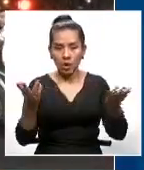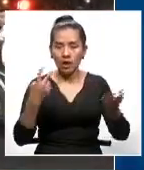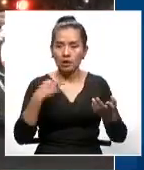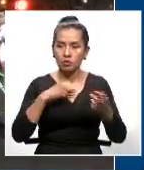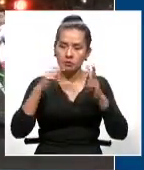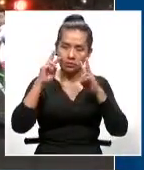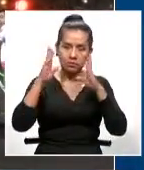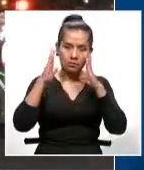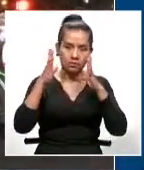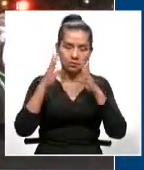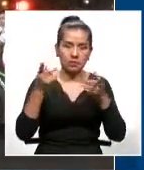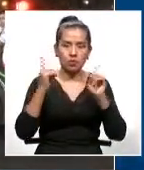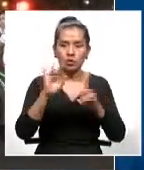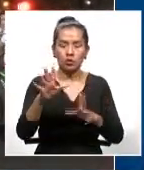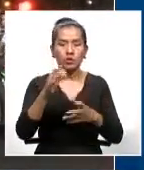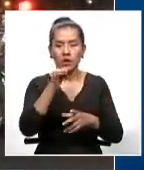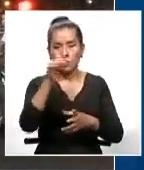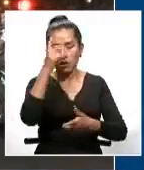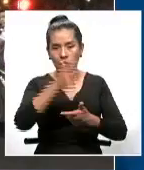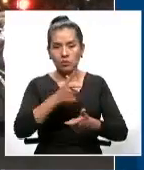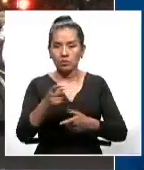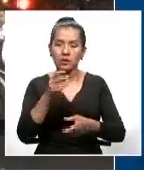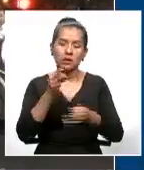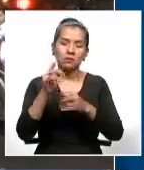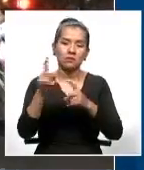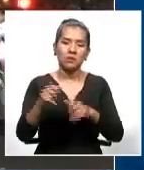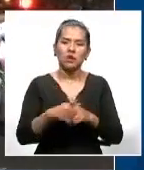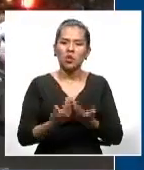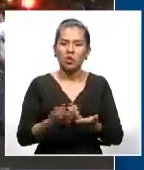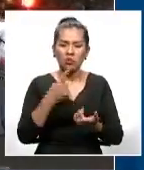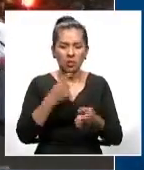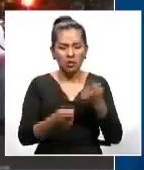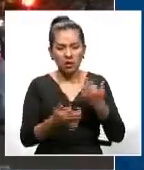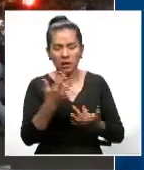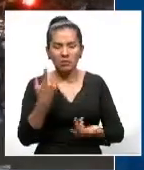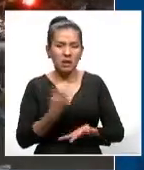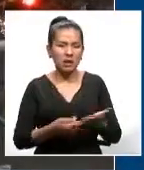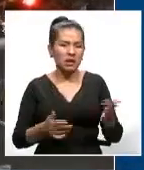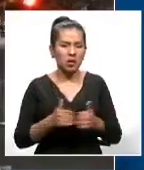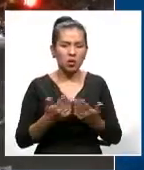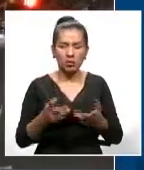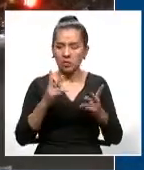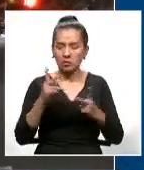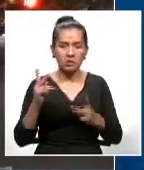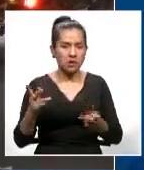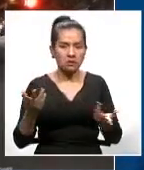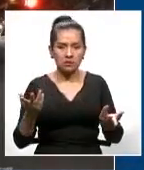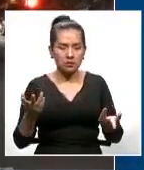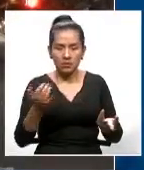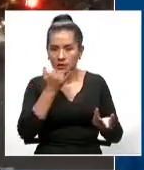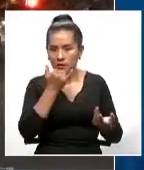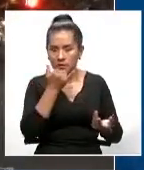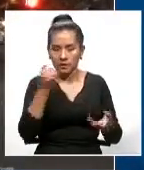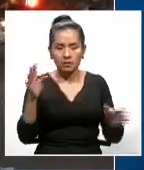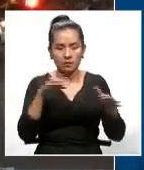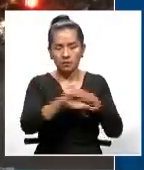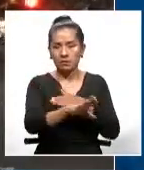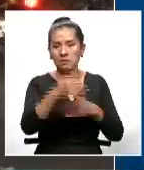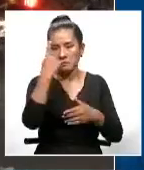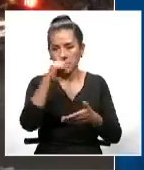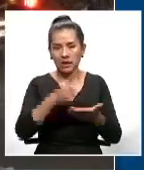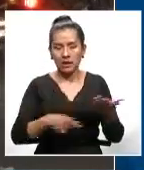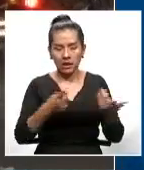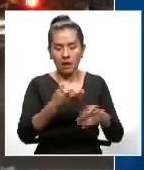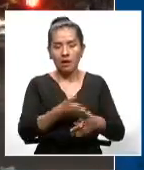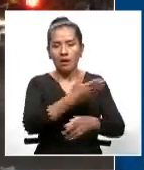desde bomberos sobre las causas, sobre cómo se ha llegado hasta esta edificación. Bien lo mencionaban,